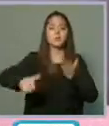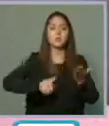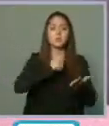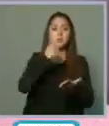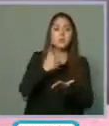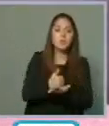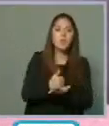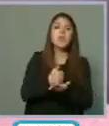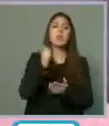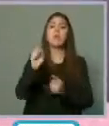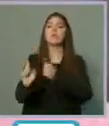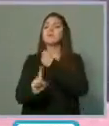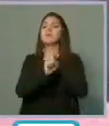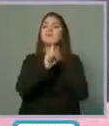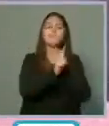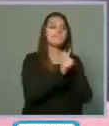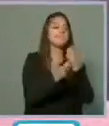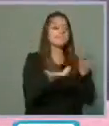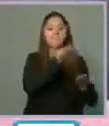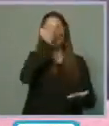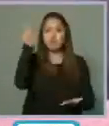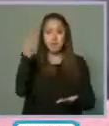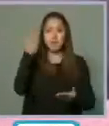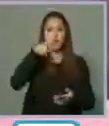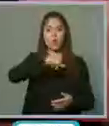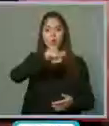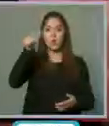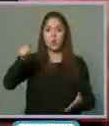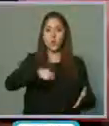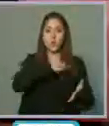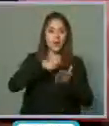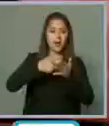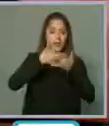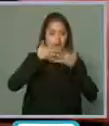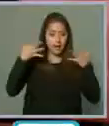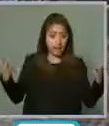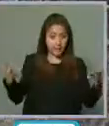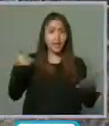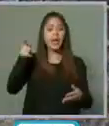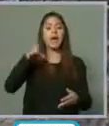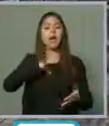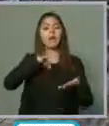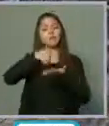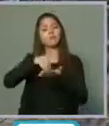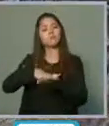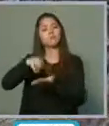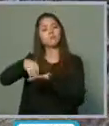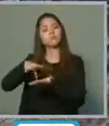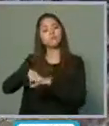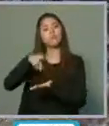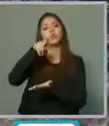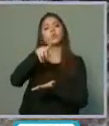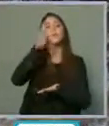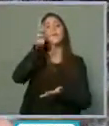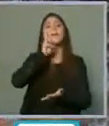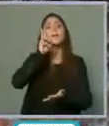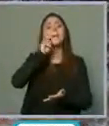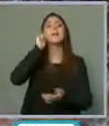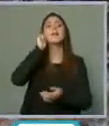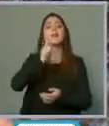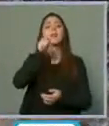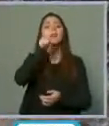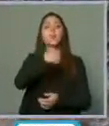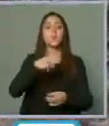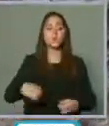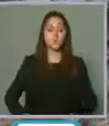pues ciertas situaciones, yo creo ¿no? que Todas claro, las grandes ciudades. Hay un carácter, ¿no? Como que hay un paquete de cosas que tienes que vivir cuando eres capital